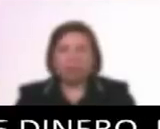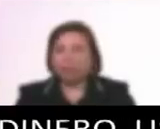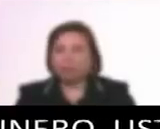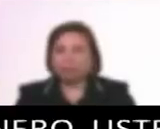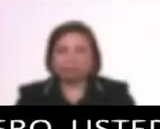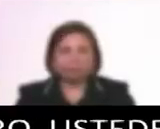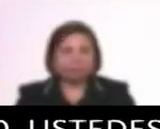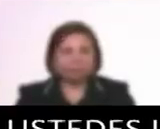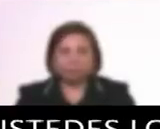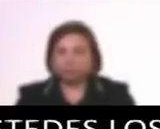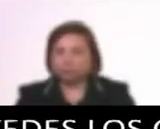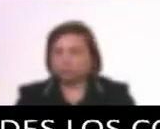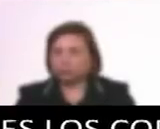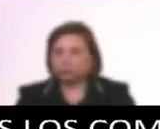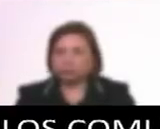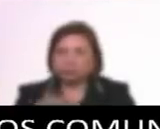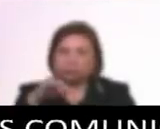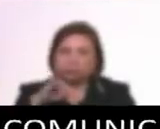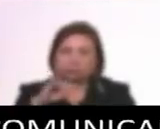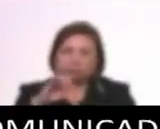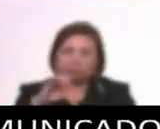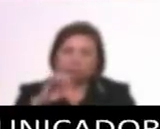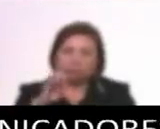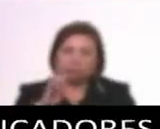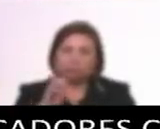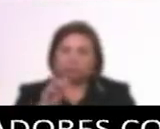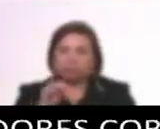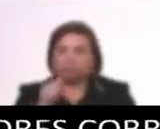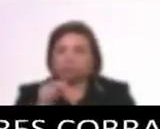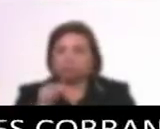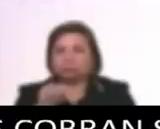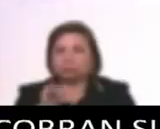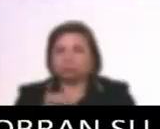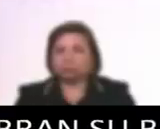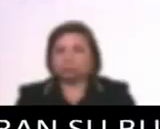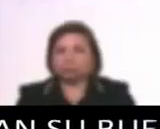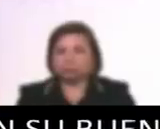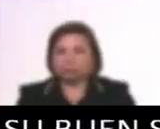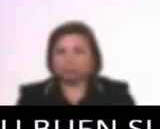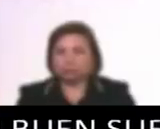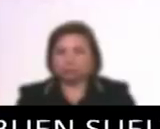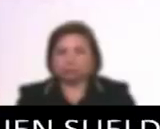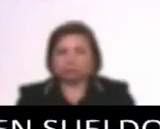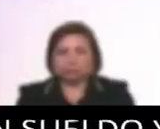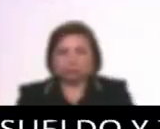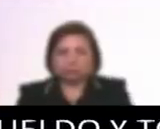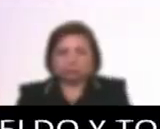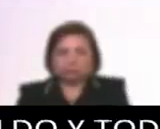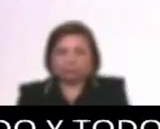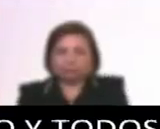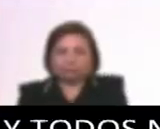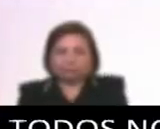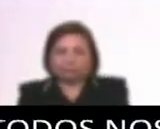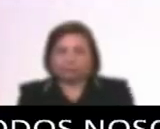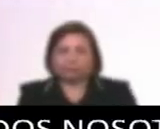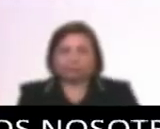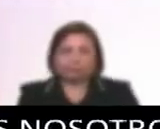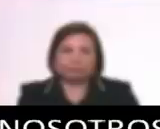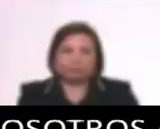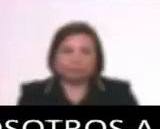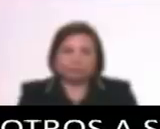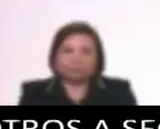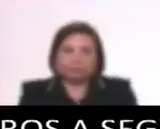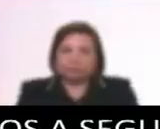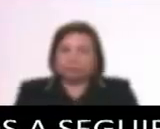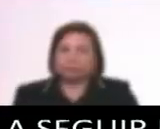y encima llama a las Fuerzas Armadas para que le ayuden en esta aventura, ¿no?